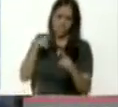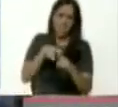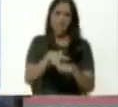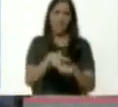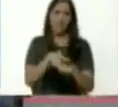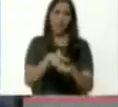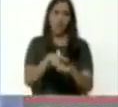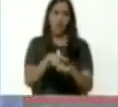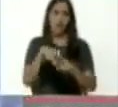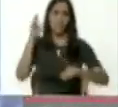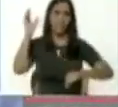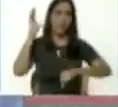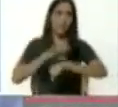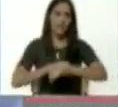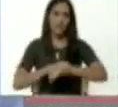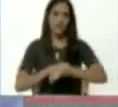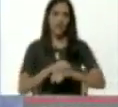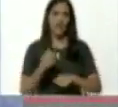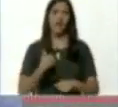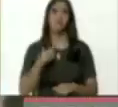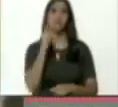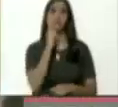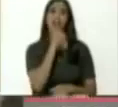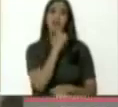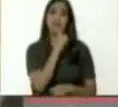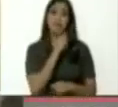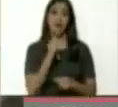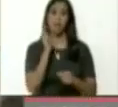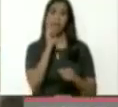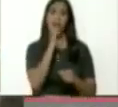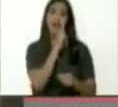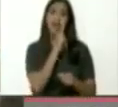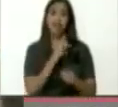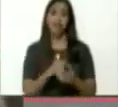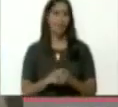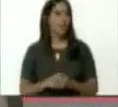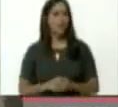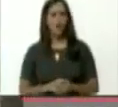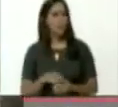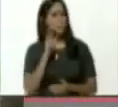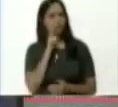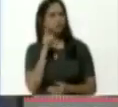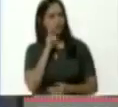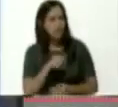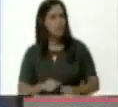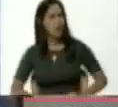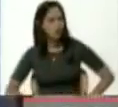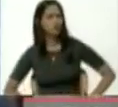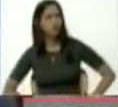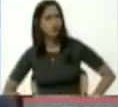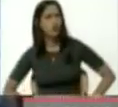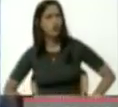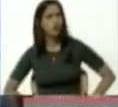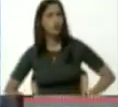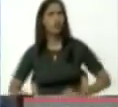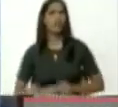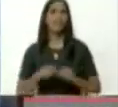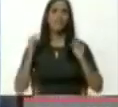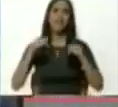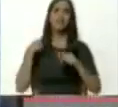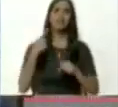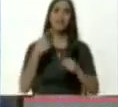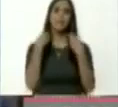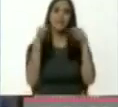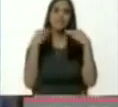Ha metido preso a mi madre. Qué mentiroso que sos. Y aquí el primer mensaje al